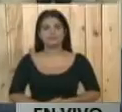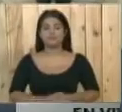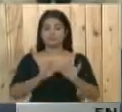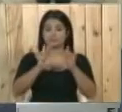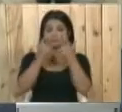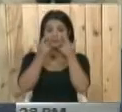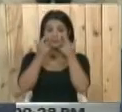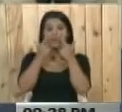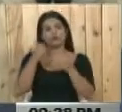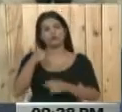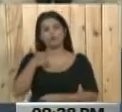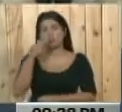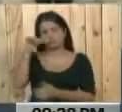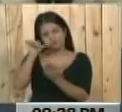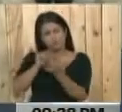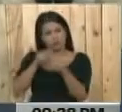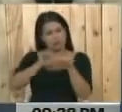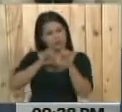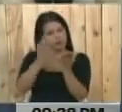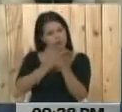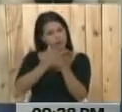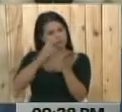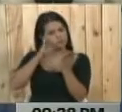Y está estudiando todos estos temas